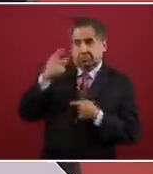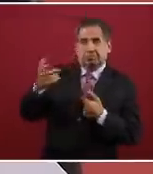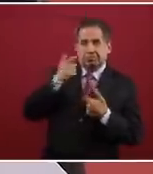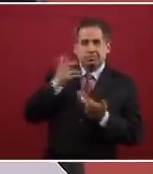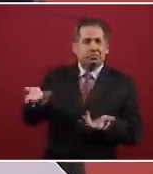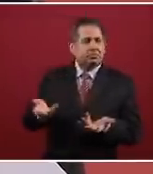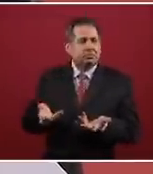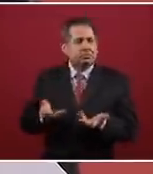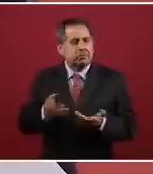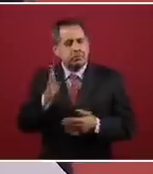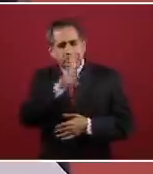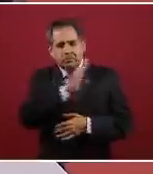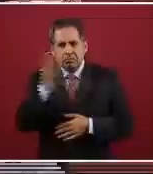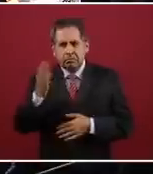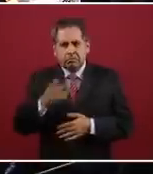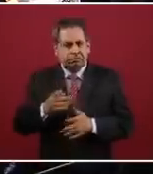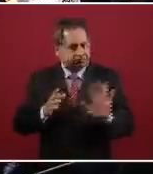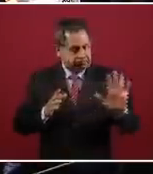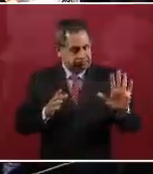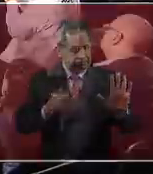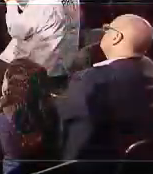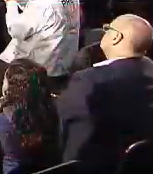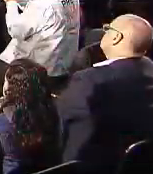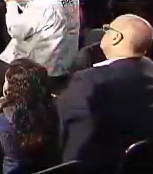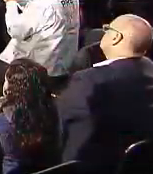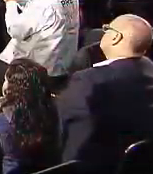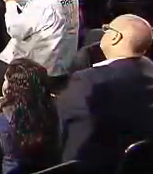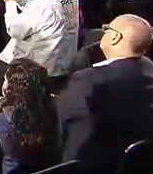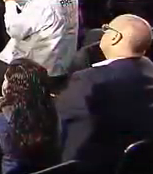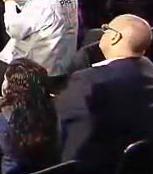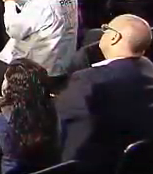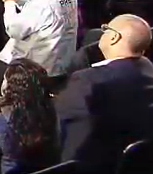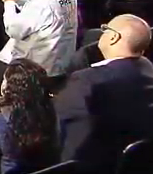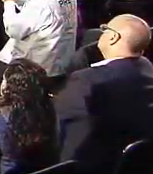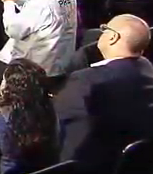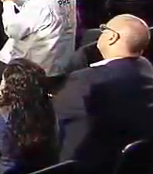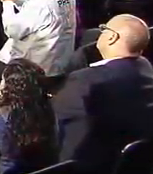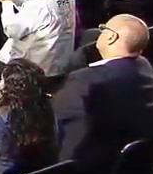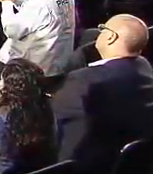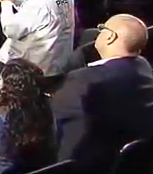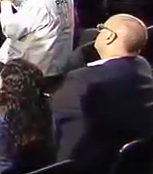y ojalá y nunca se caiga en eso,